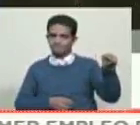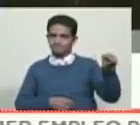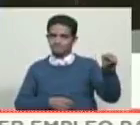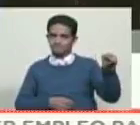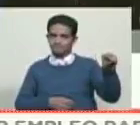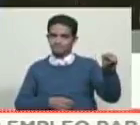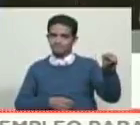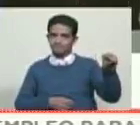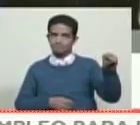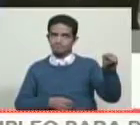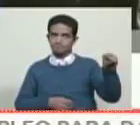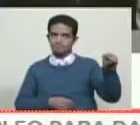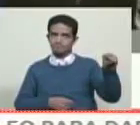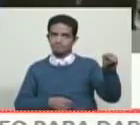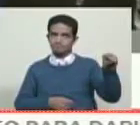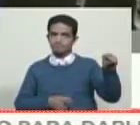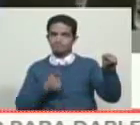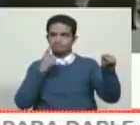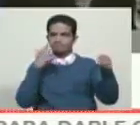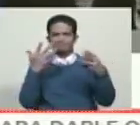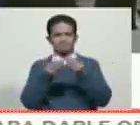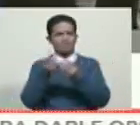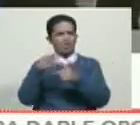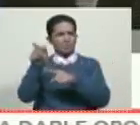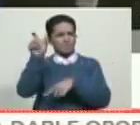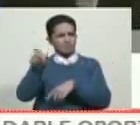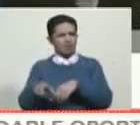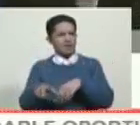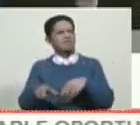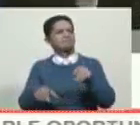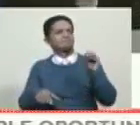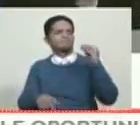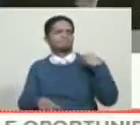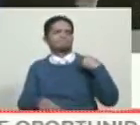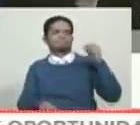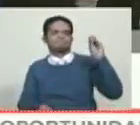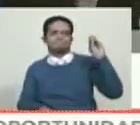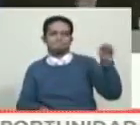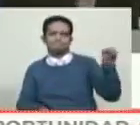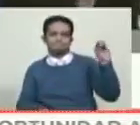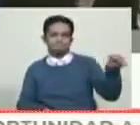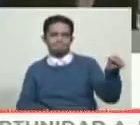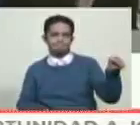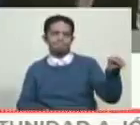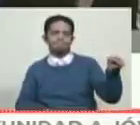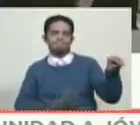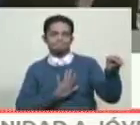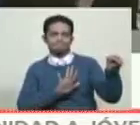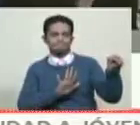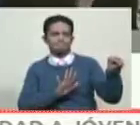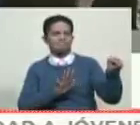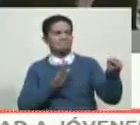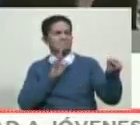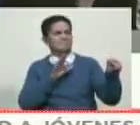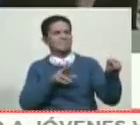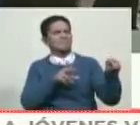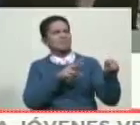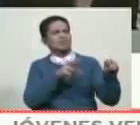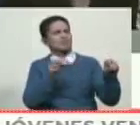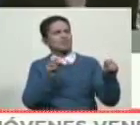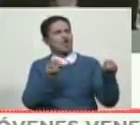le dije tal cual, estaba Freddy Bernal ahí, y le dije, hermano, no se metan con la Fuerza